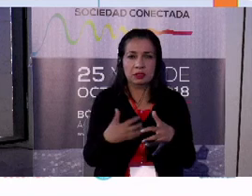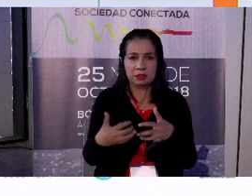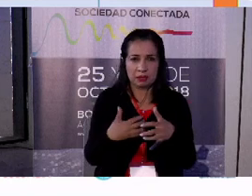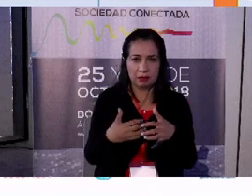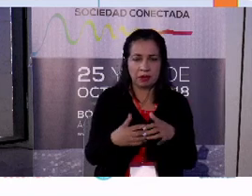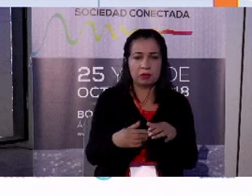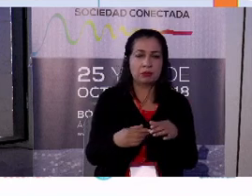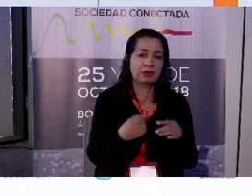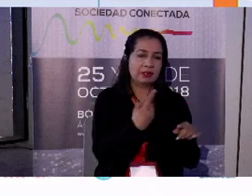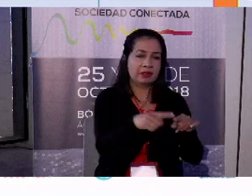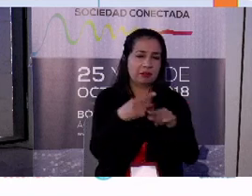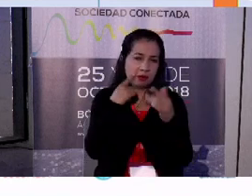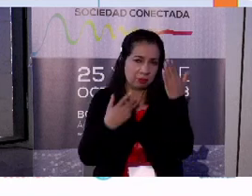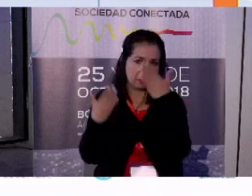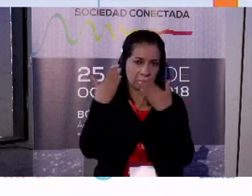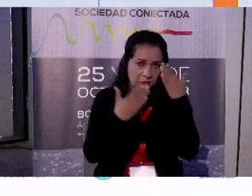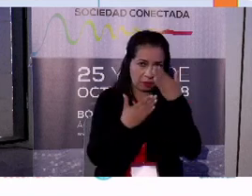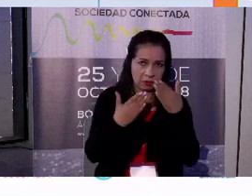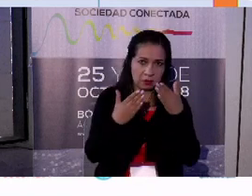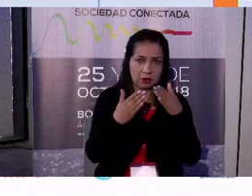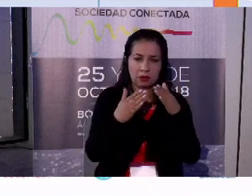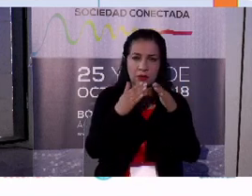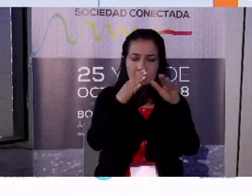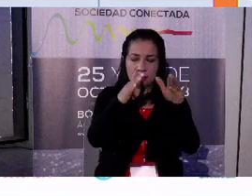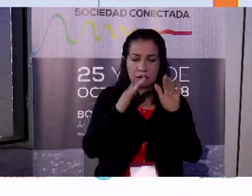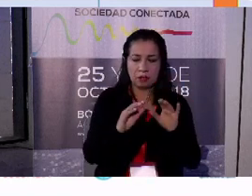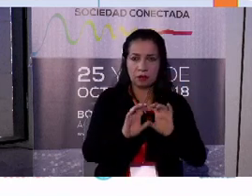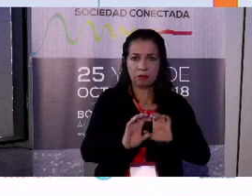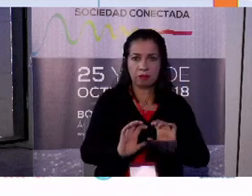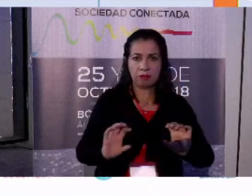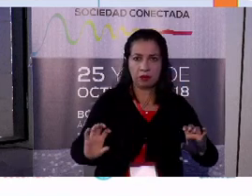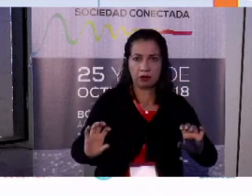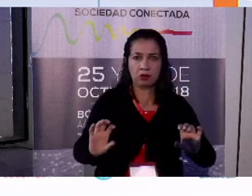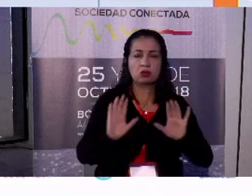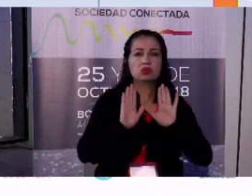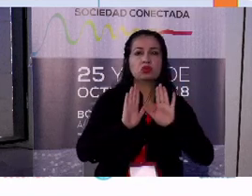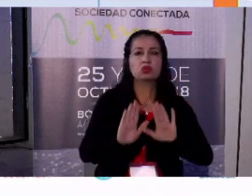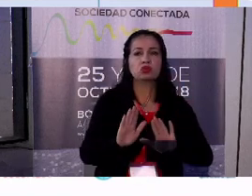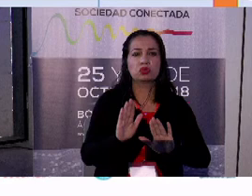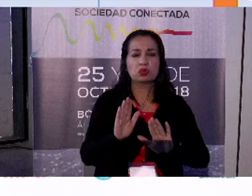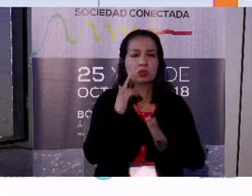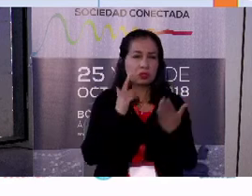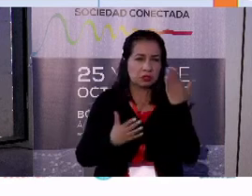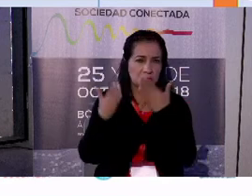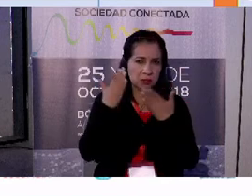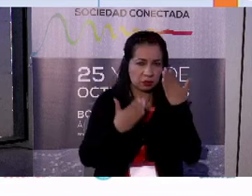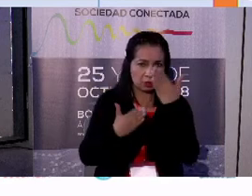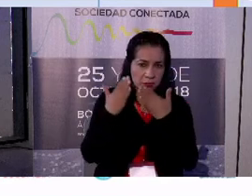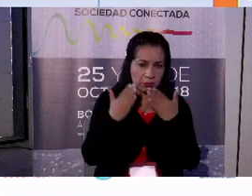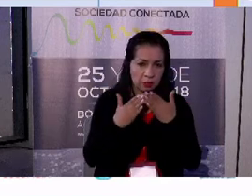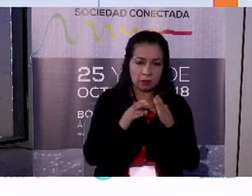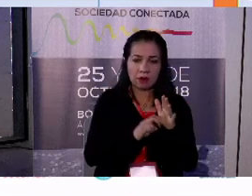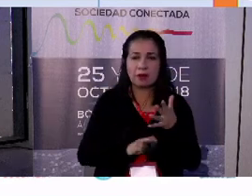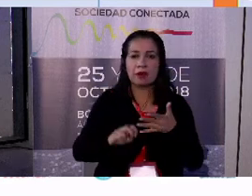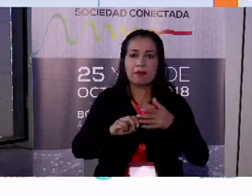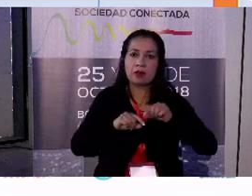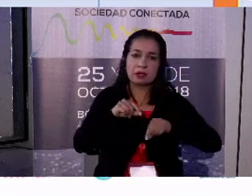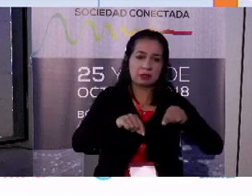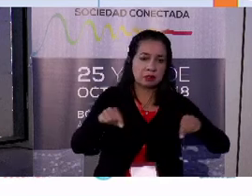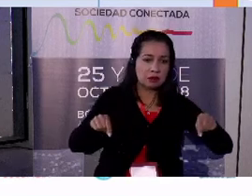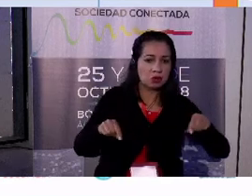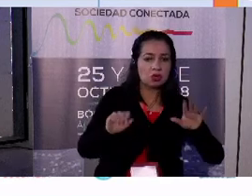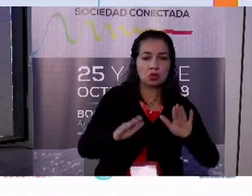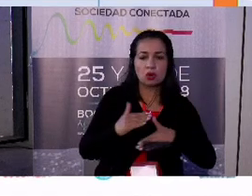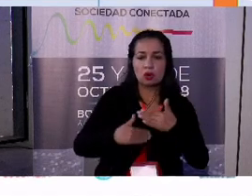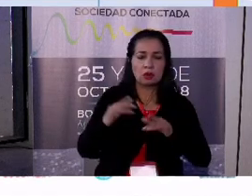inferior donde tenemos el simulador de nivel de circuito ahí podemos estar evaluando el procesamiento de señal con